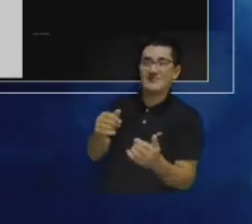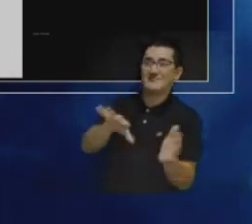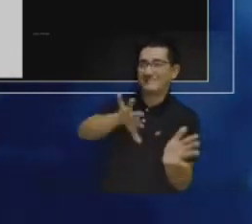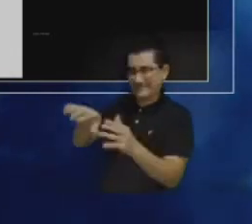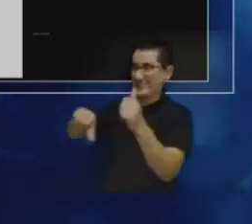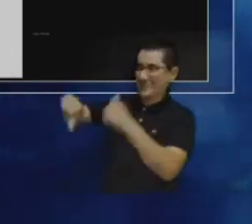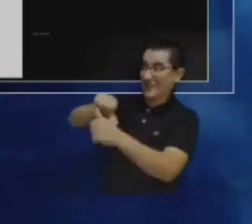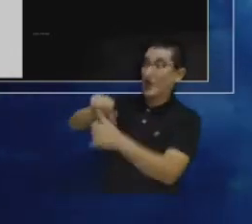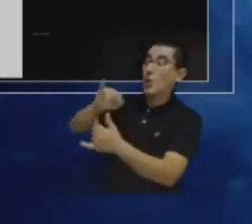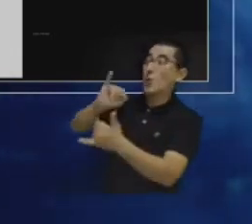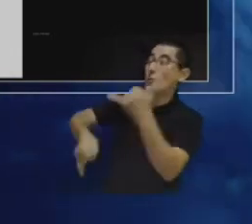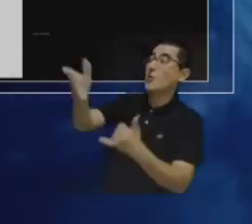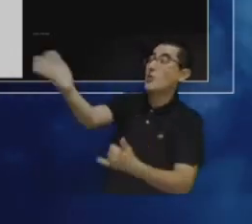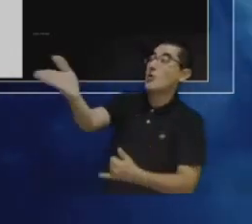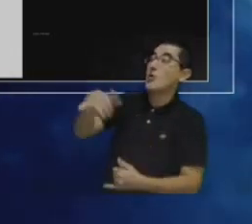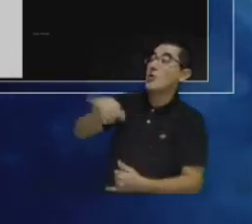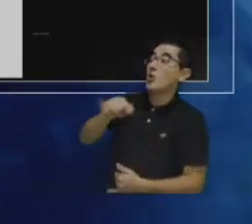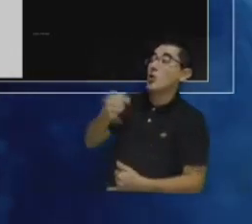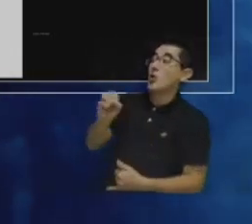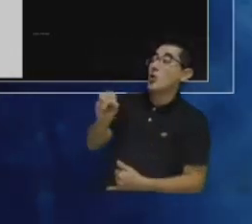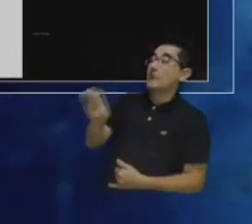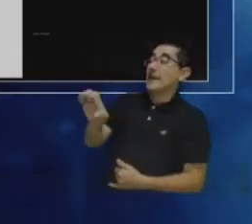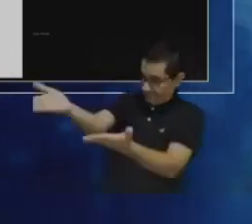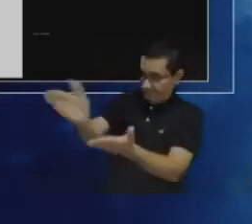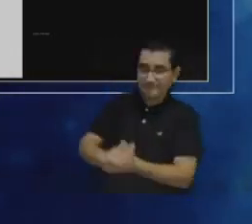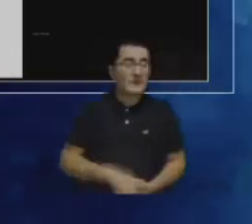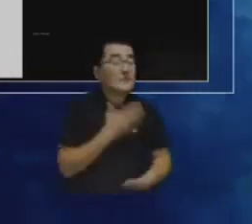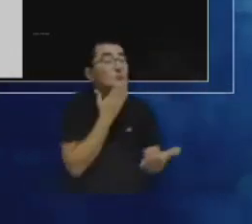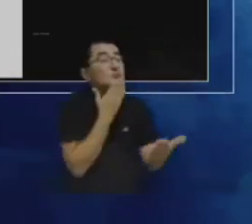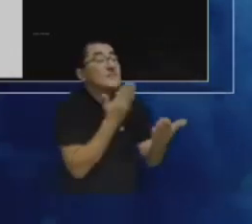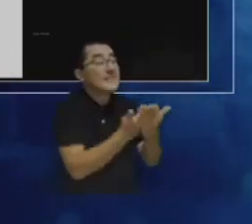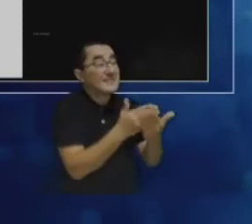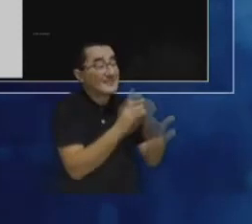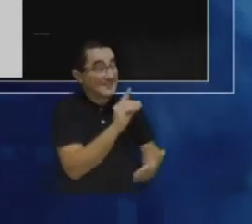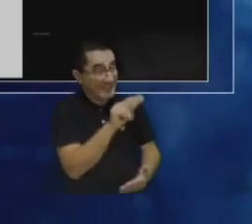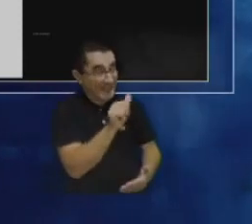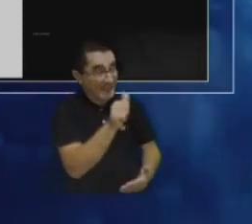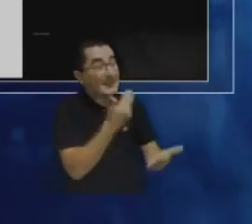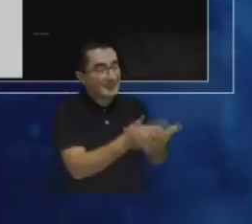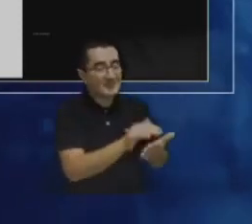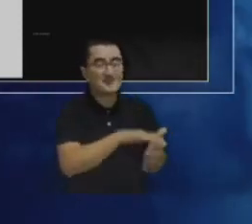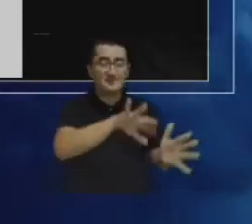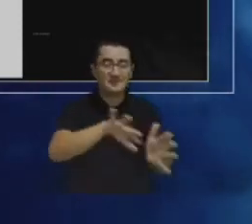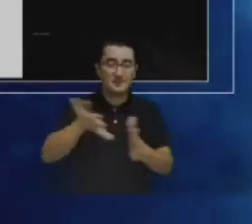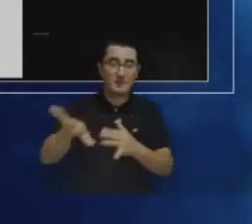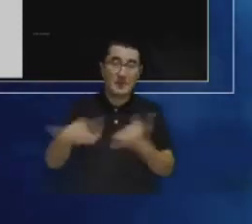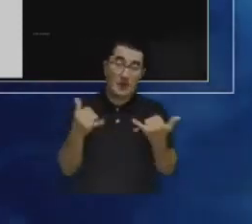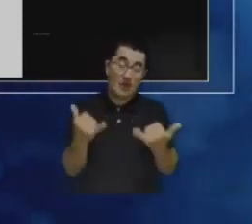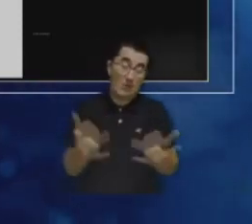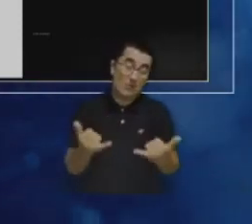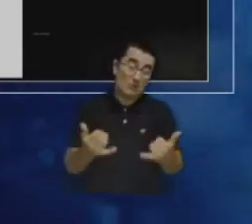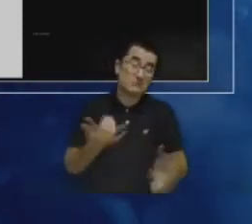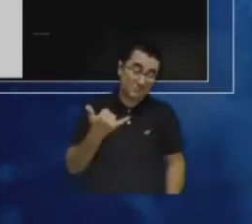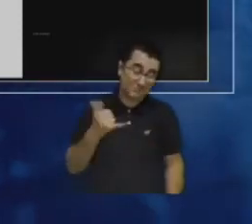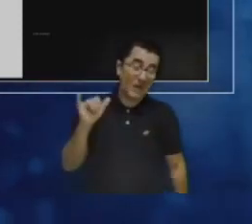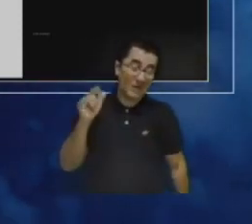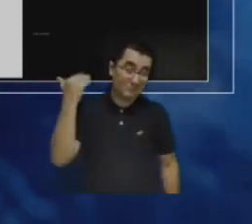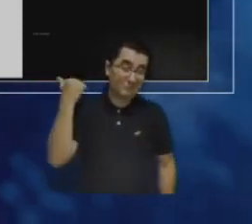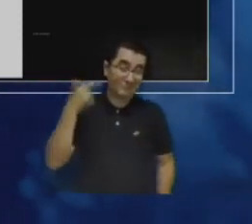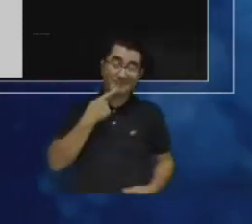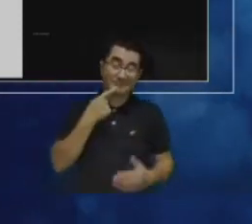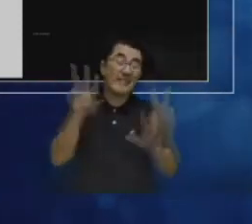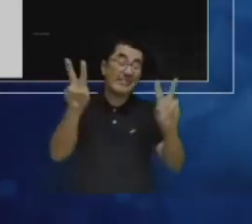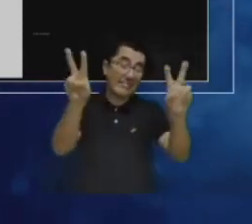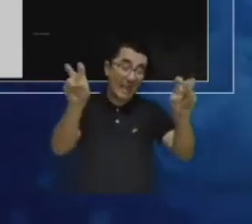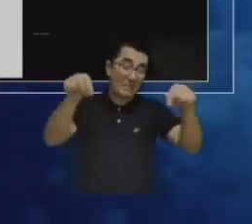Muchas gracias, Dianita. Bueno, yo creo que acá pues ya todos hemos tocado este tema. Y lo